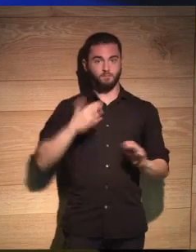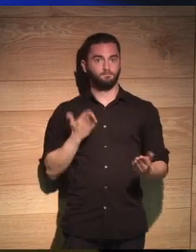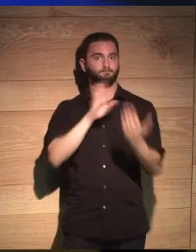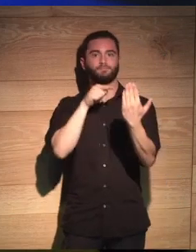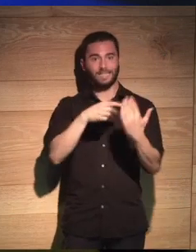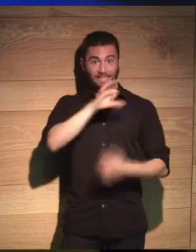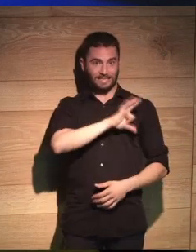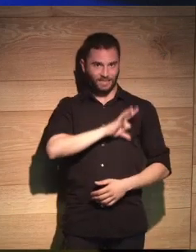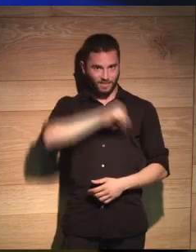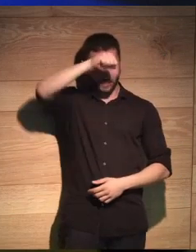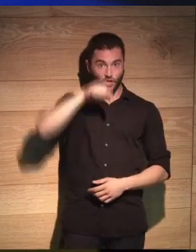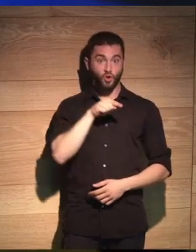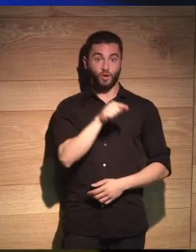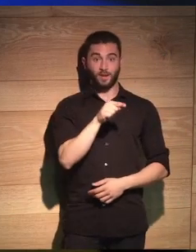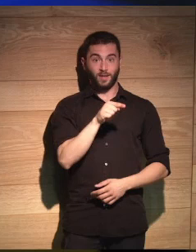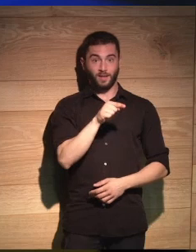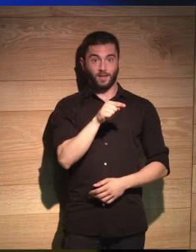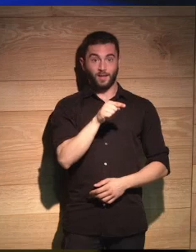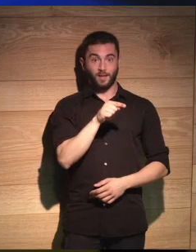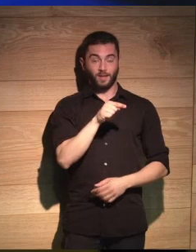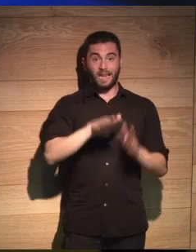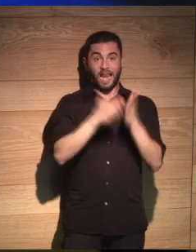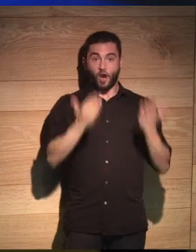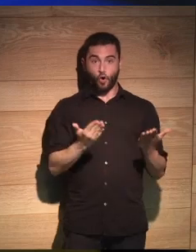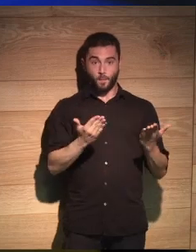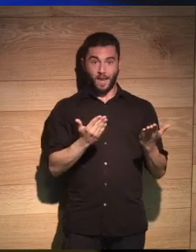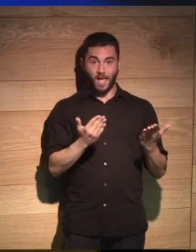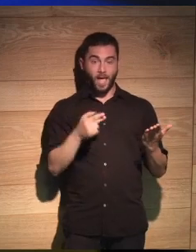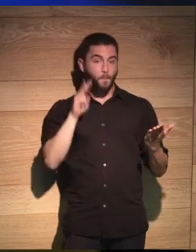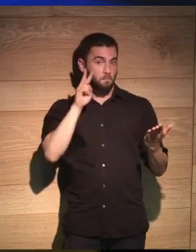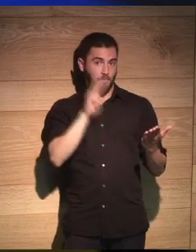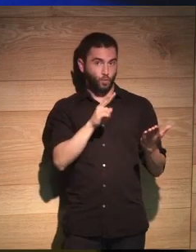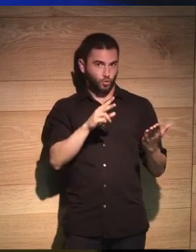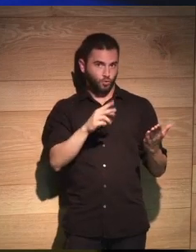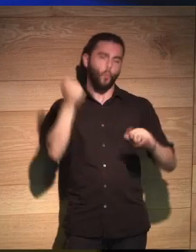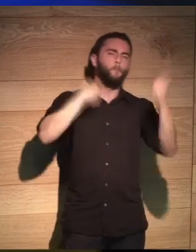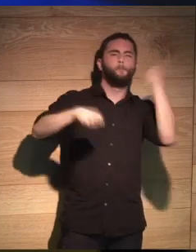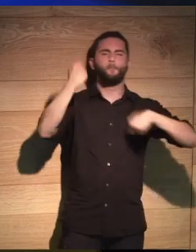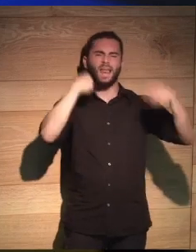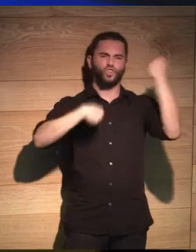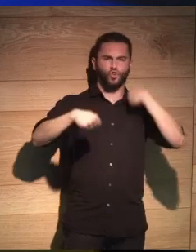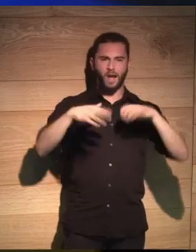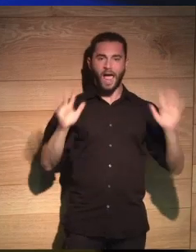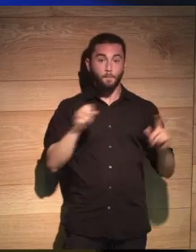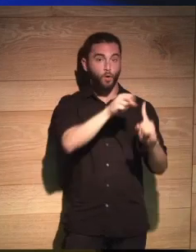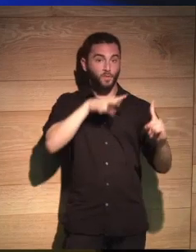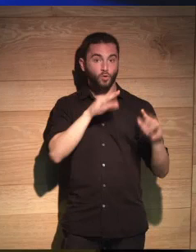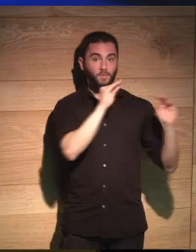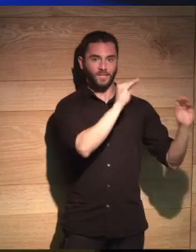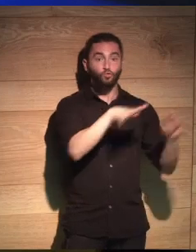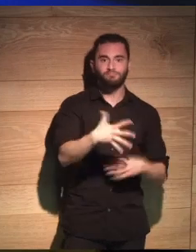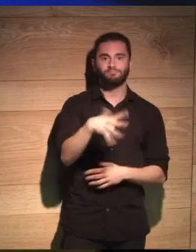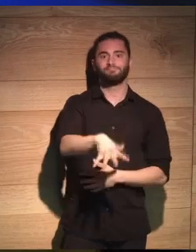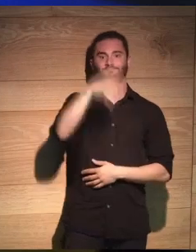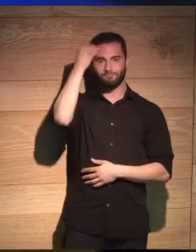señor. Y este señor, al que en la novela vemos, es un personaje, pero lo vemos desde su punto de vista. Y